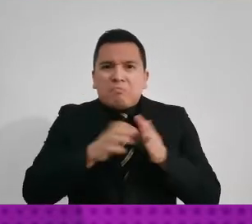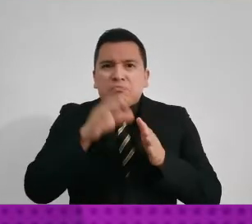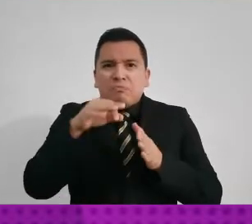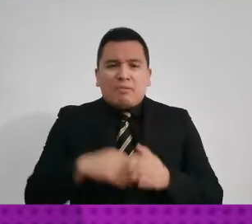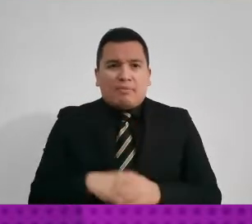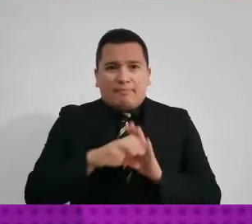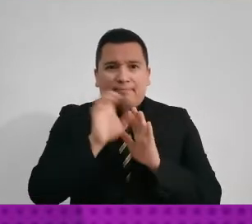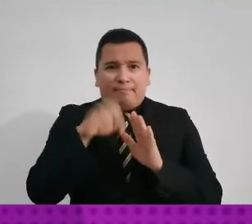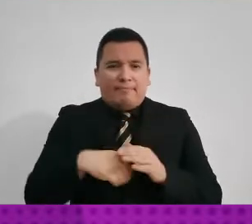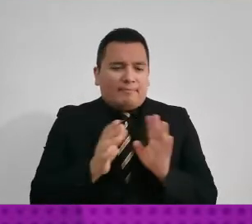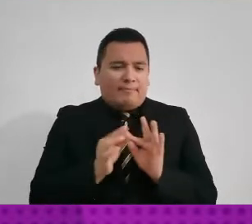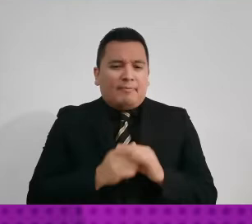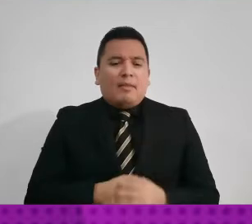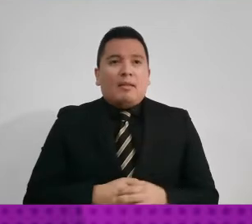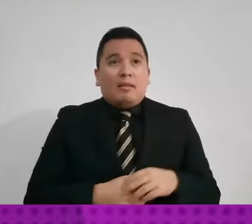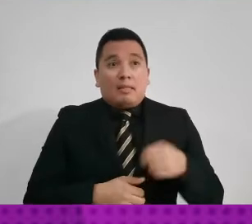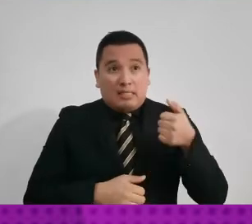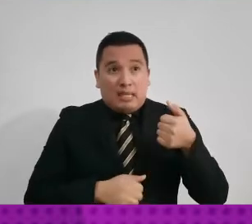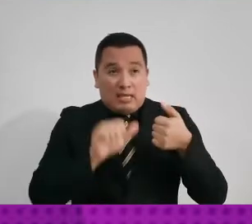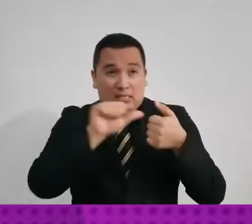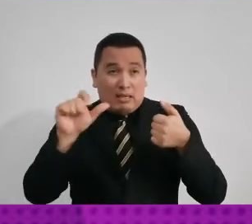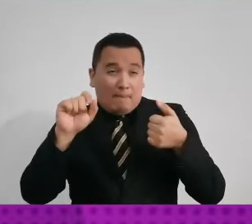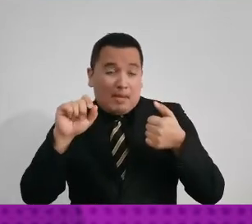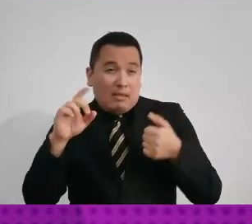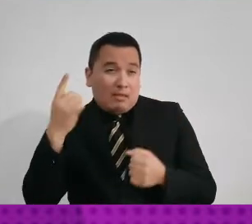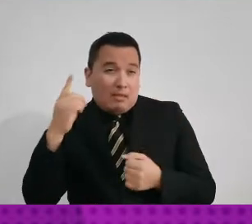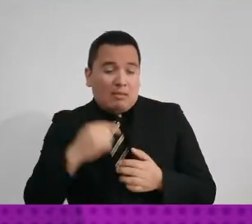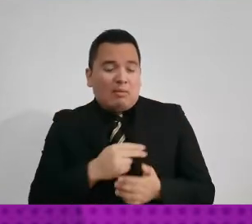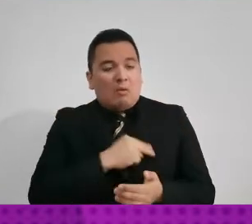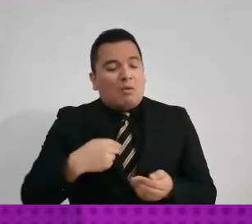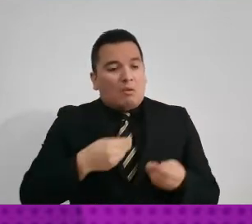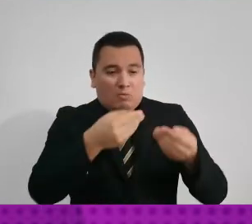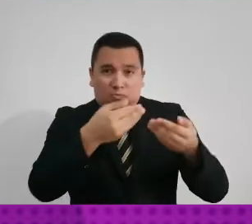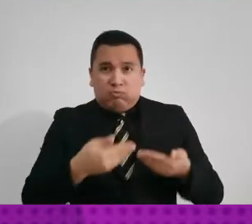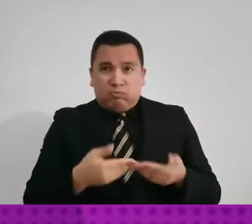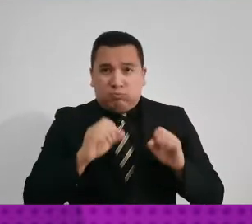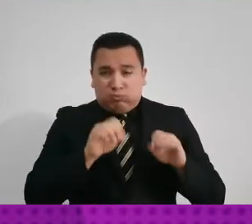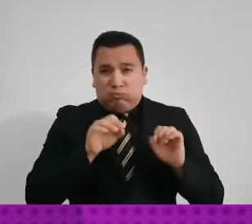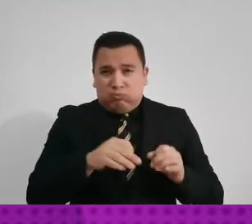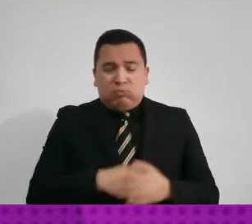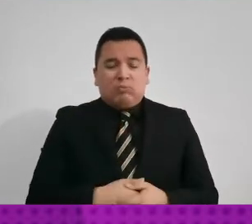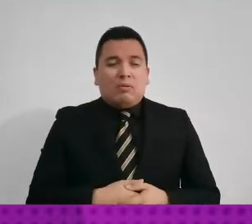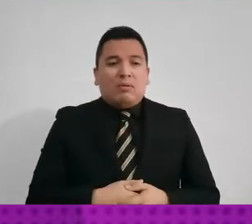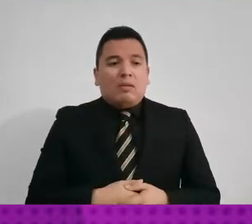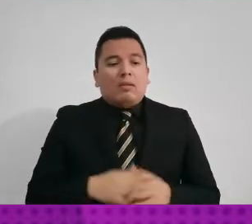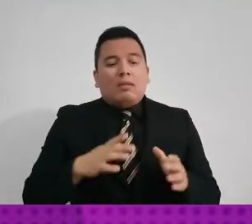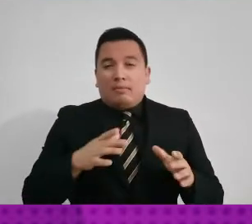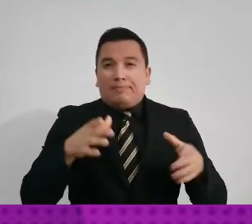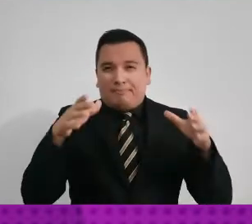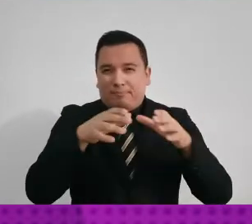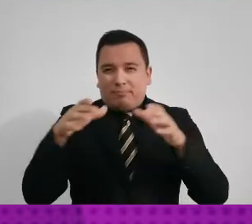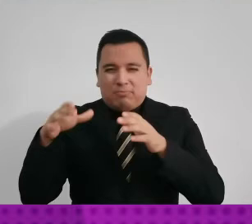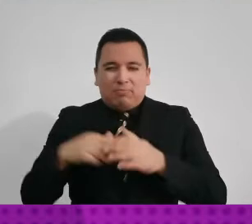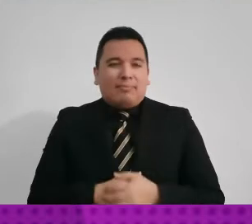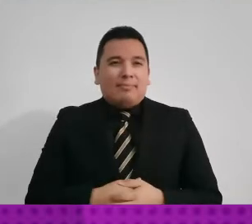proceso electoral. Y por ejemplo, te comento que del 6 al 20 de diciembre recibimos en nuestras oficinas, en nuestros